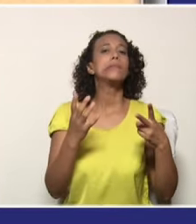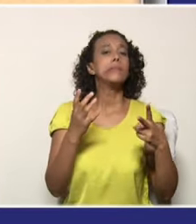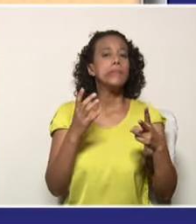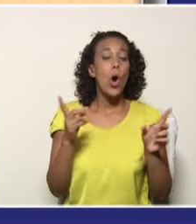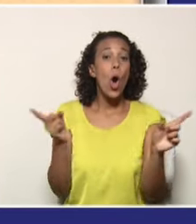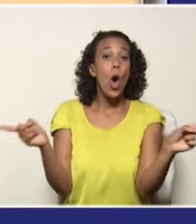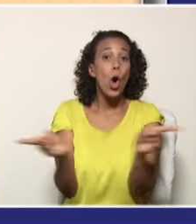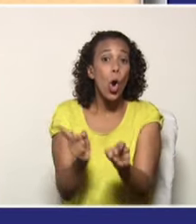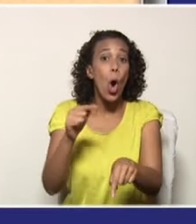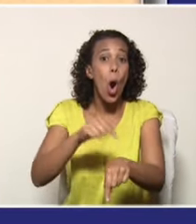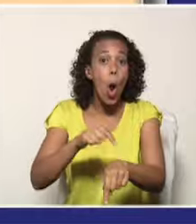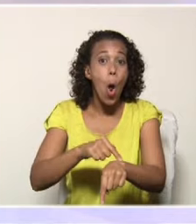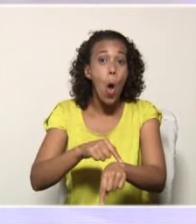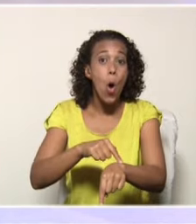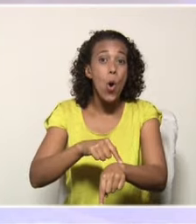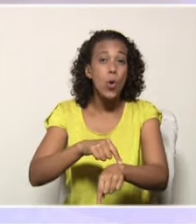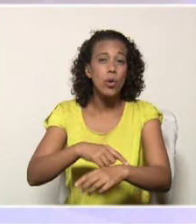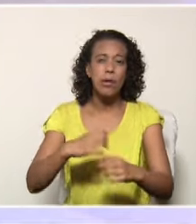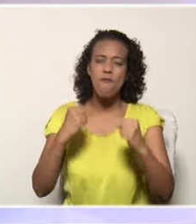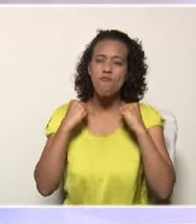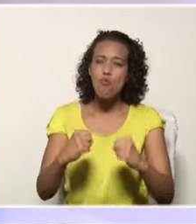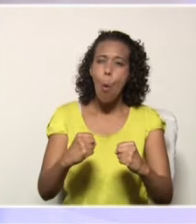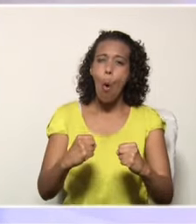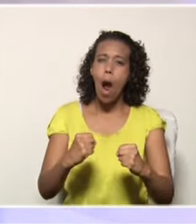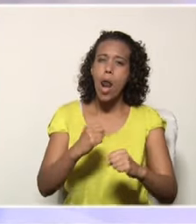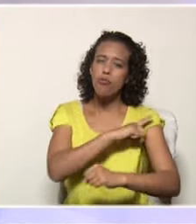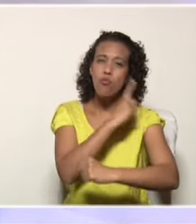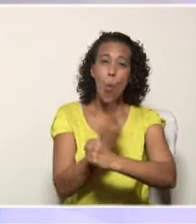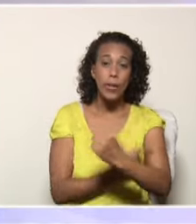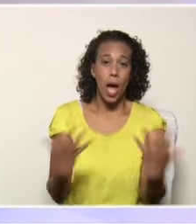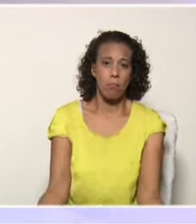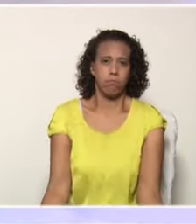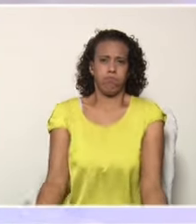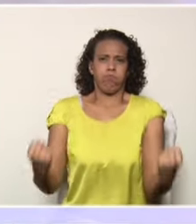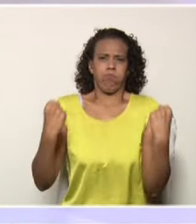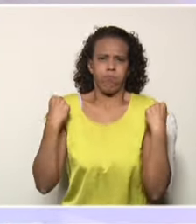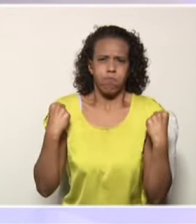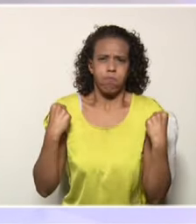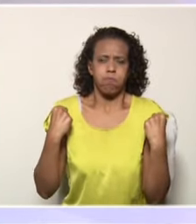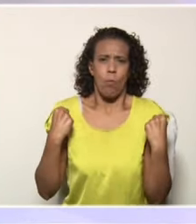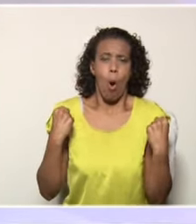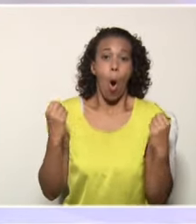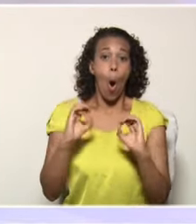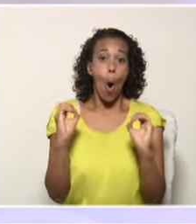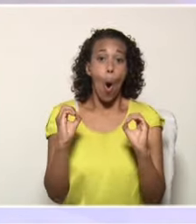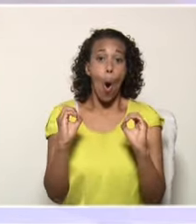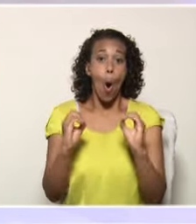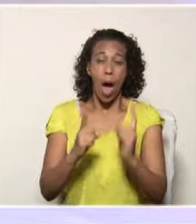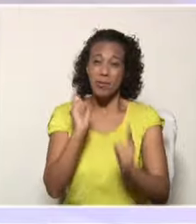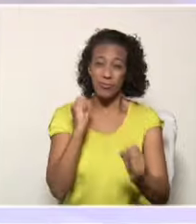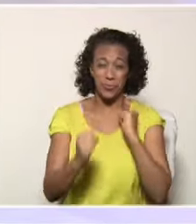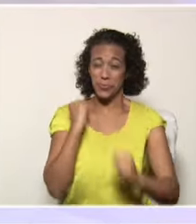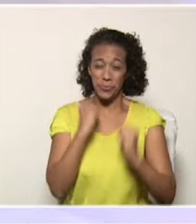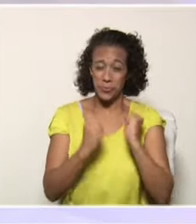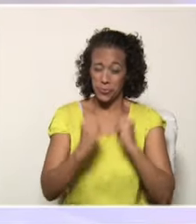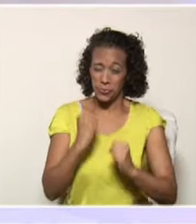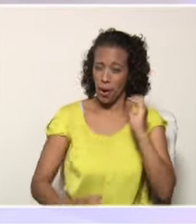corta duración y alta intensidad. Por ejemplo, un levantamiento de pesas, una carrera de